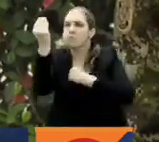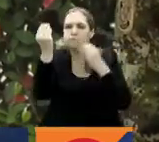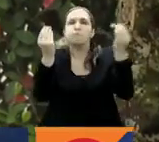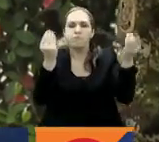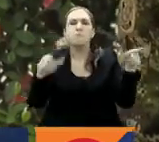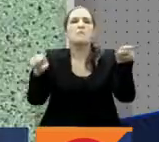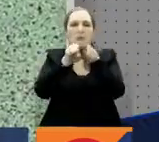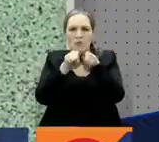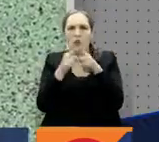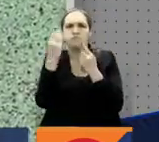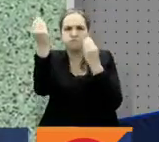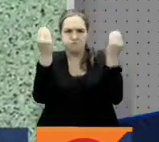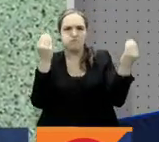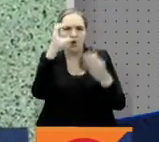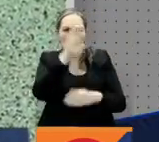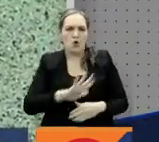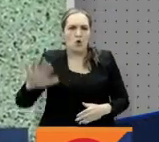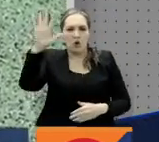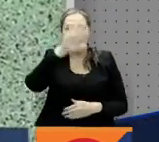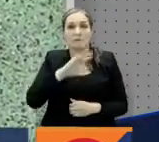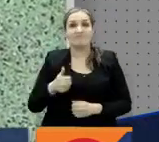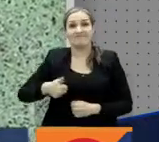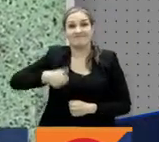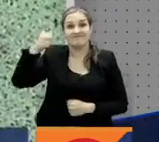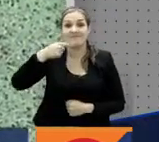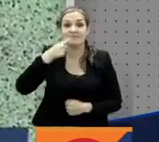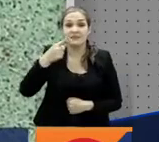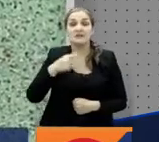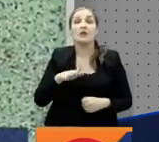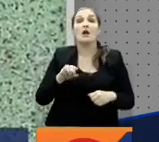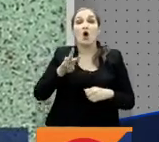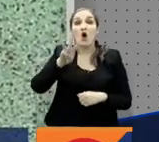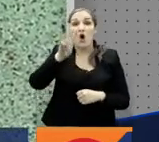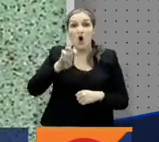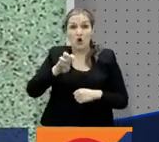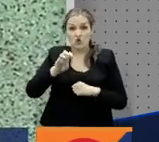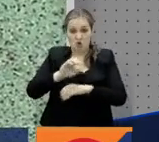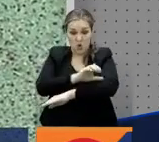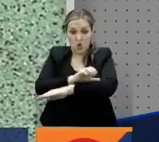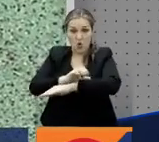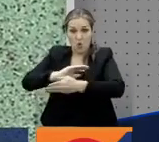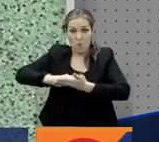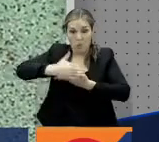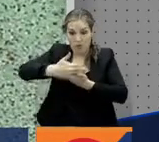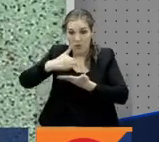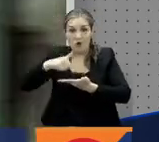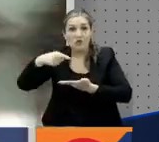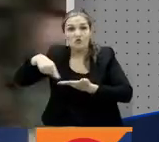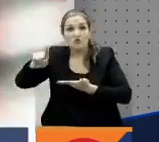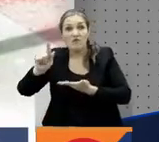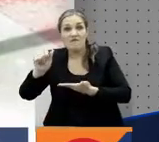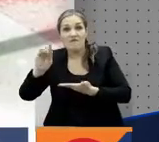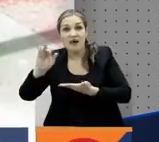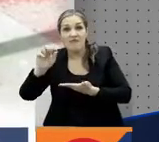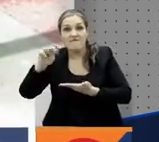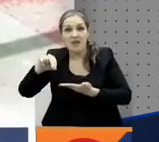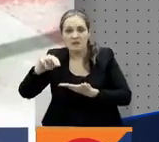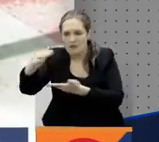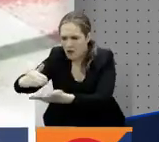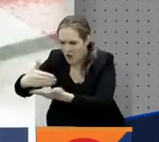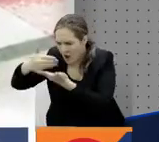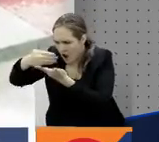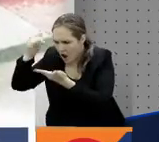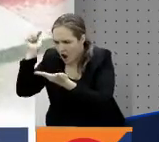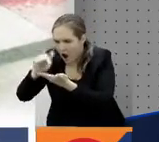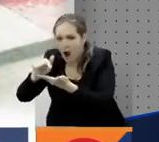están desplegados. El oficial explicó que dentro de los 8 computadores incautados a alias Fabián se evidenció que el ELN le entregó 70 millones